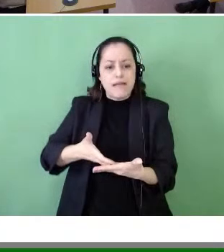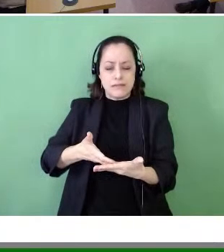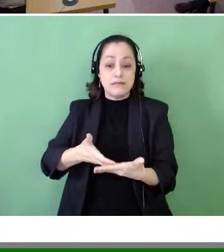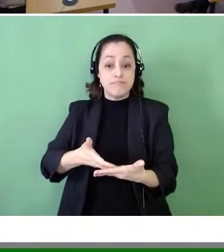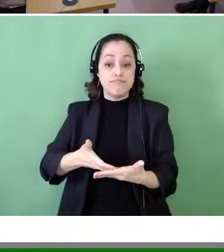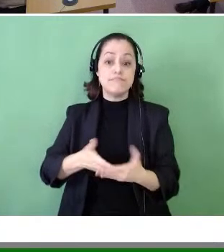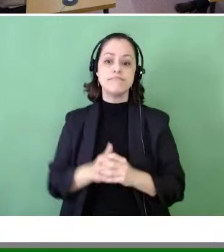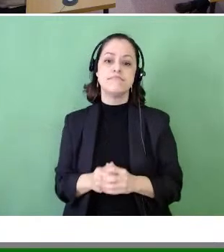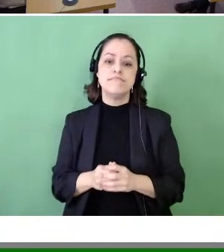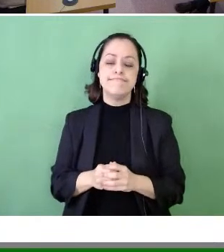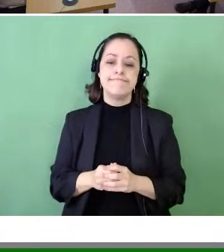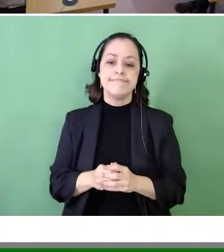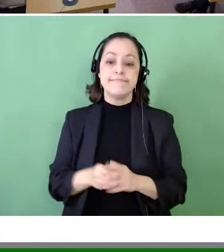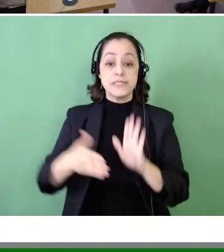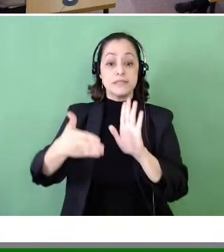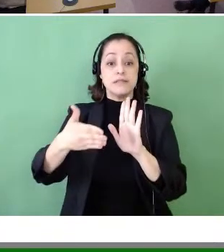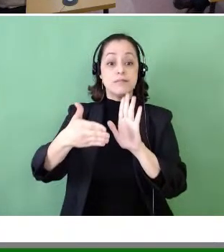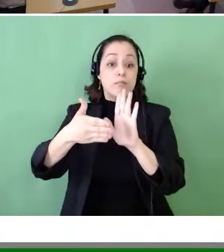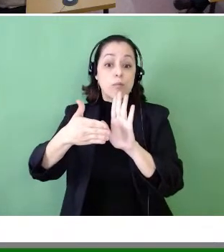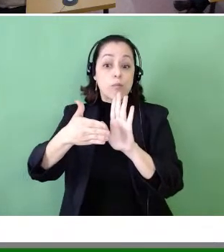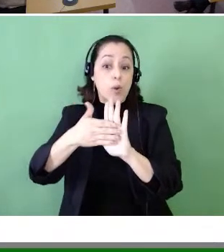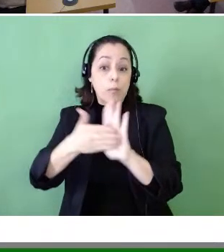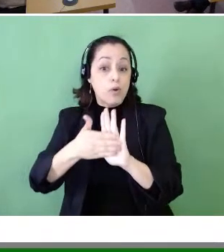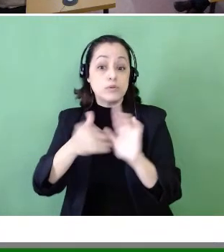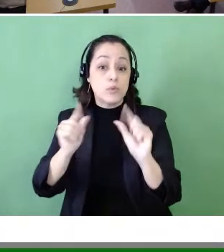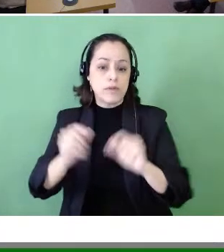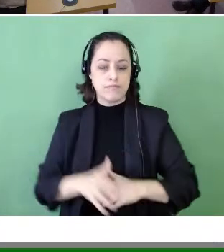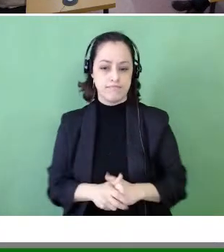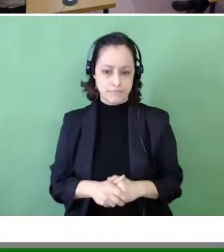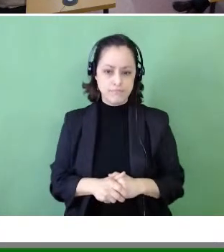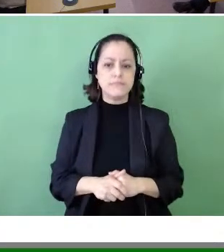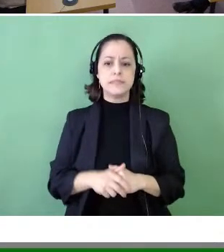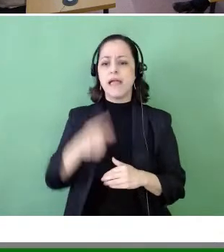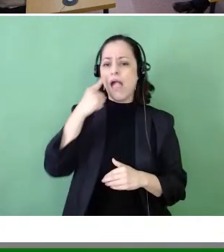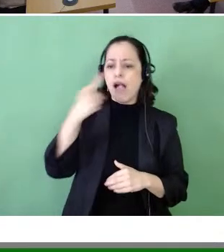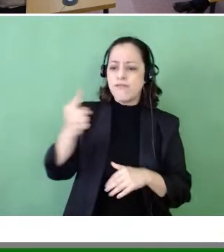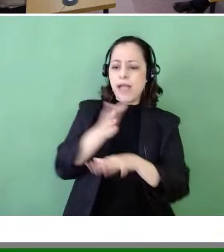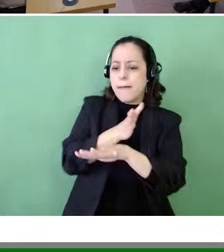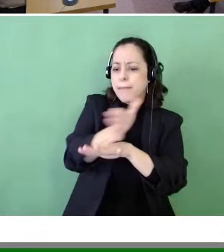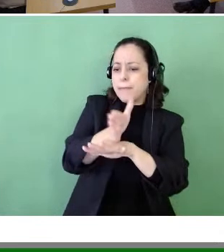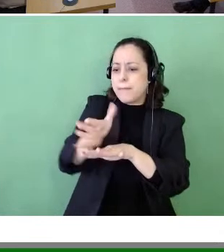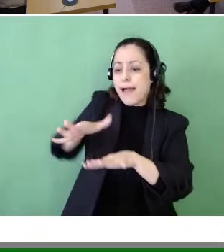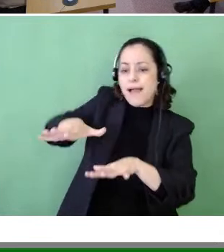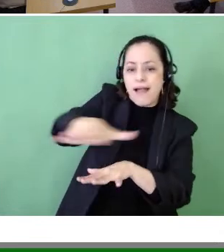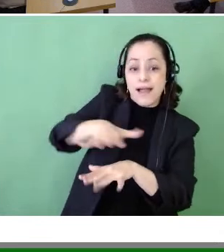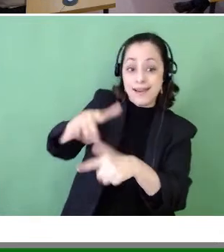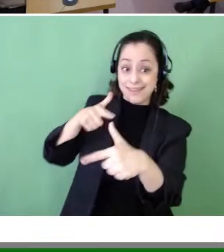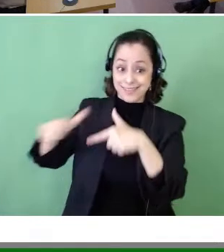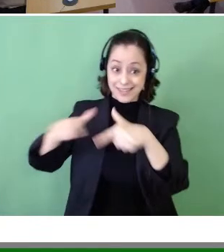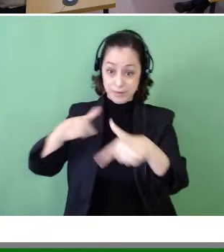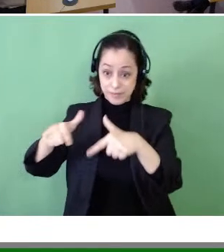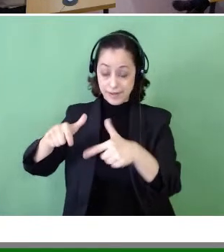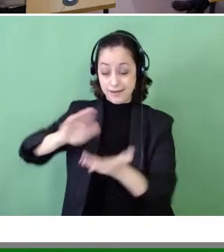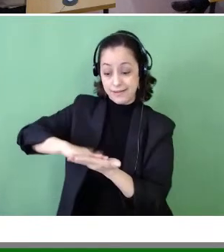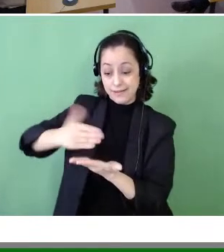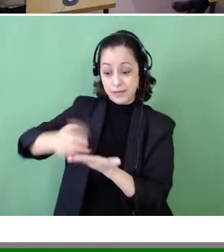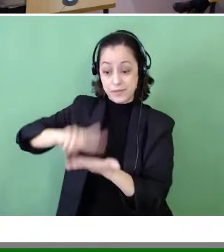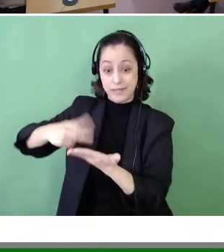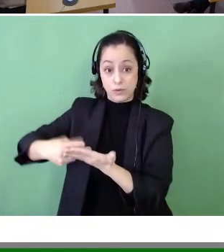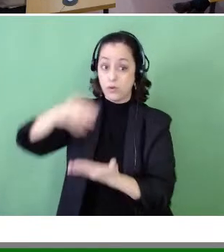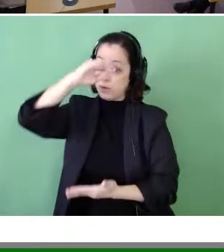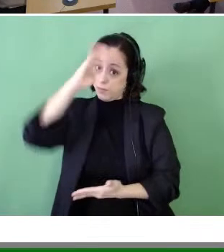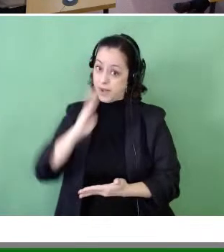nos propusemos a describir las características de todo el mercado laboral de intérpretes y traductores de Brasil a partir